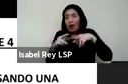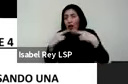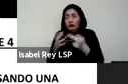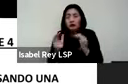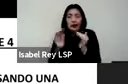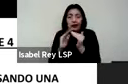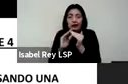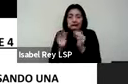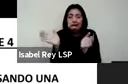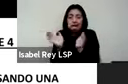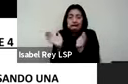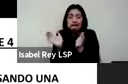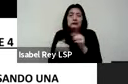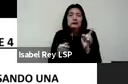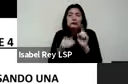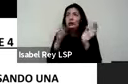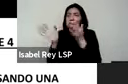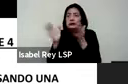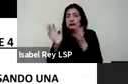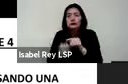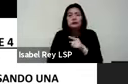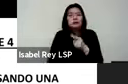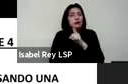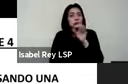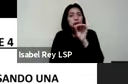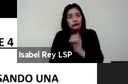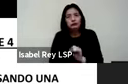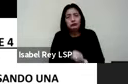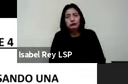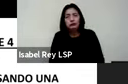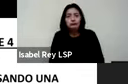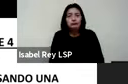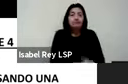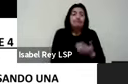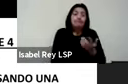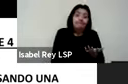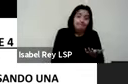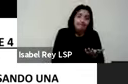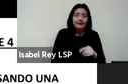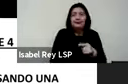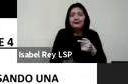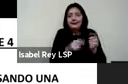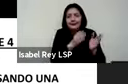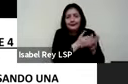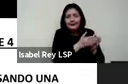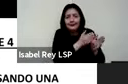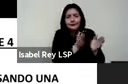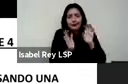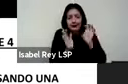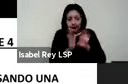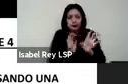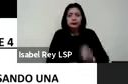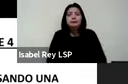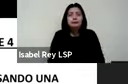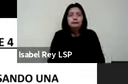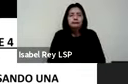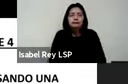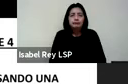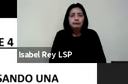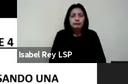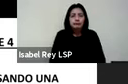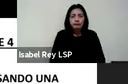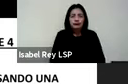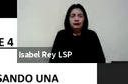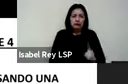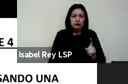pequeña, cerrada y sin ventilación, 100%. Entonces, entre todas estas caen estos. Por ejemplo, hay un estudio que